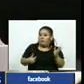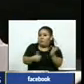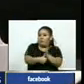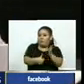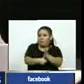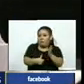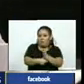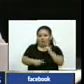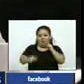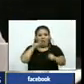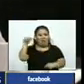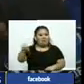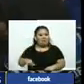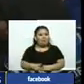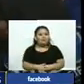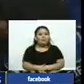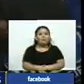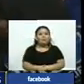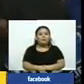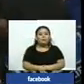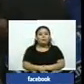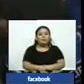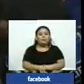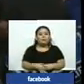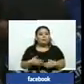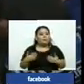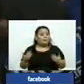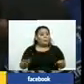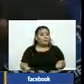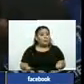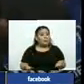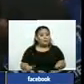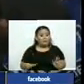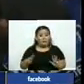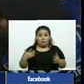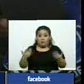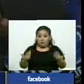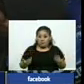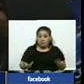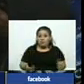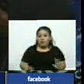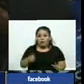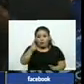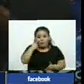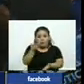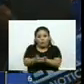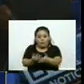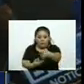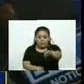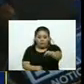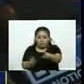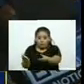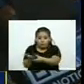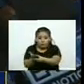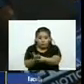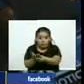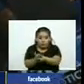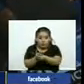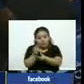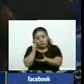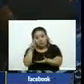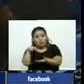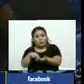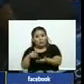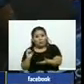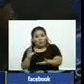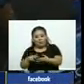de actos arbitrarios. A quienes a través de la recopilación de prueba documental, al menos indiciaria, como